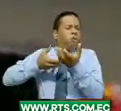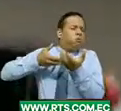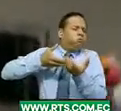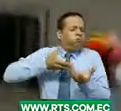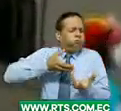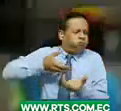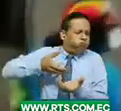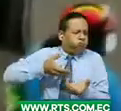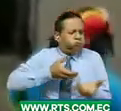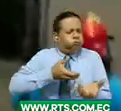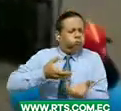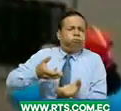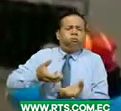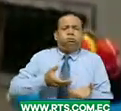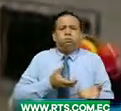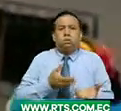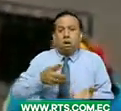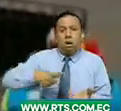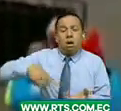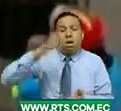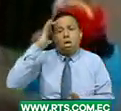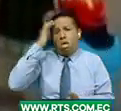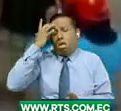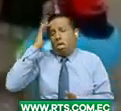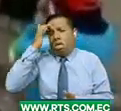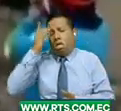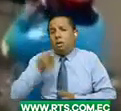Aunque pasaron un gran susto.